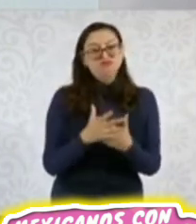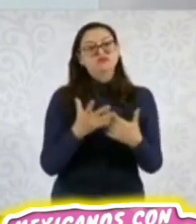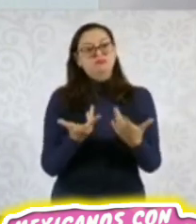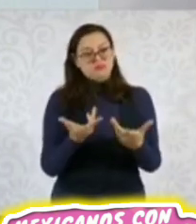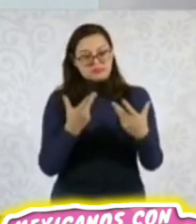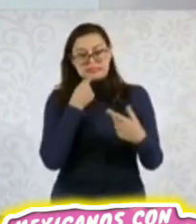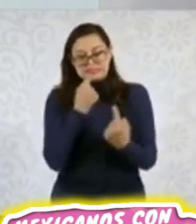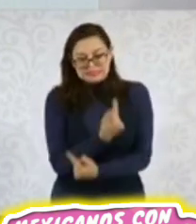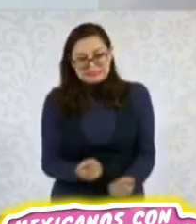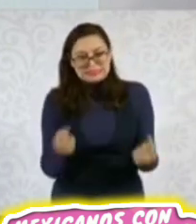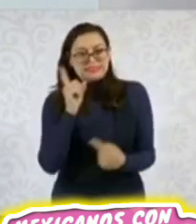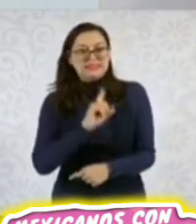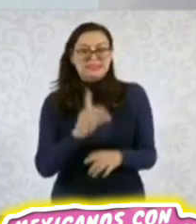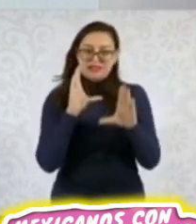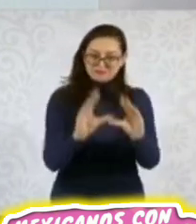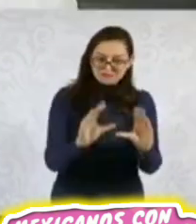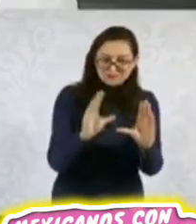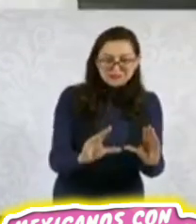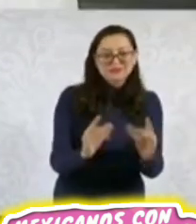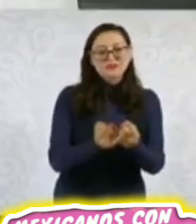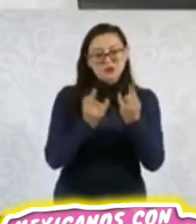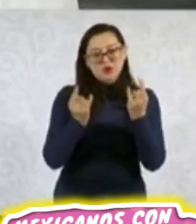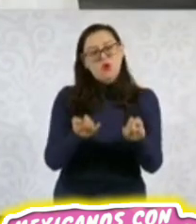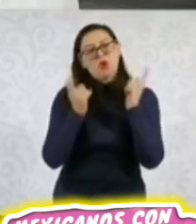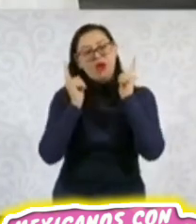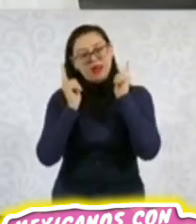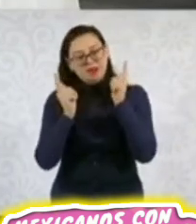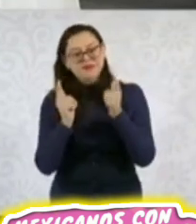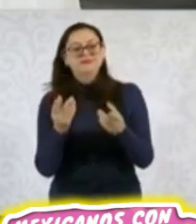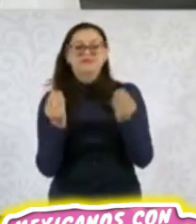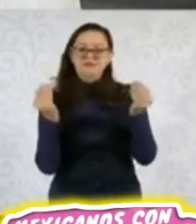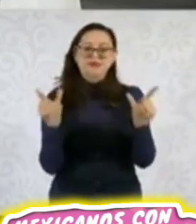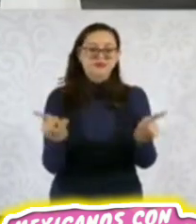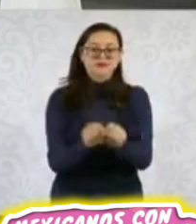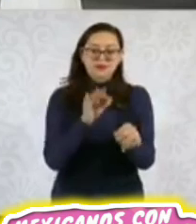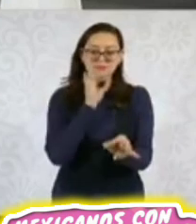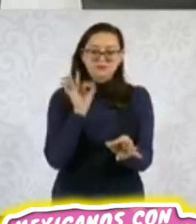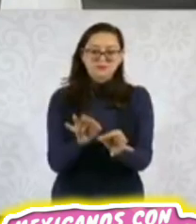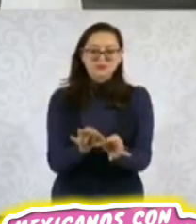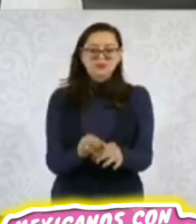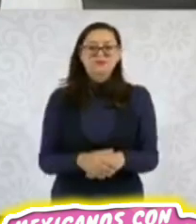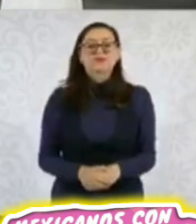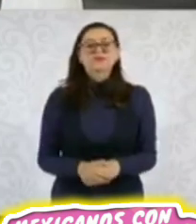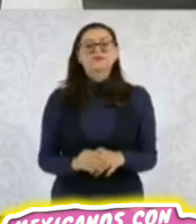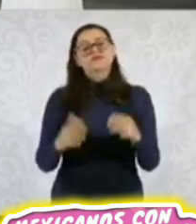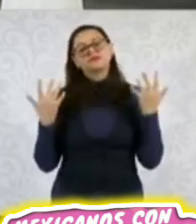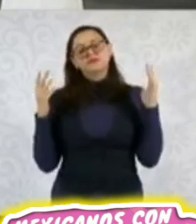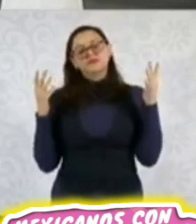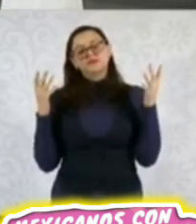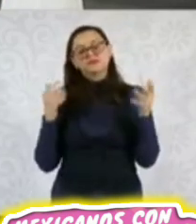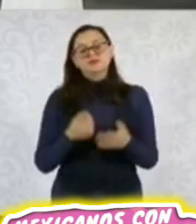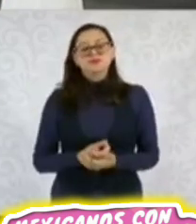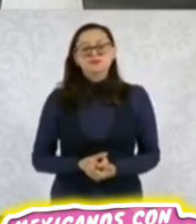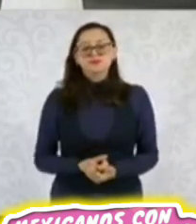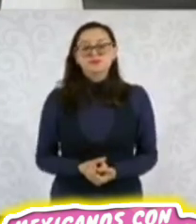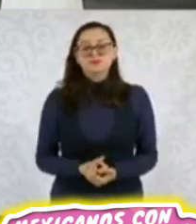todo para las niñas y niños, y que sean utilizados en las escuelas. Es cuanto, Presidenta.